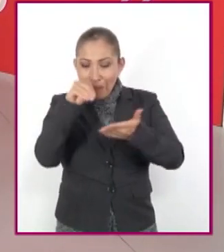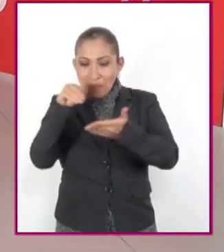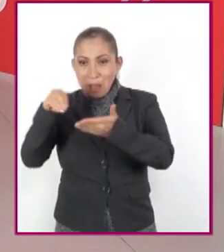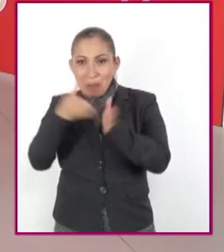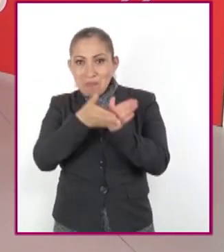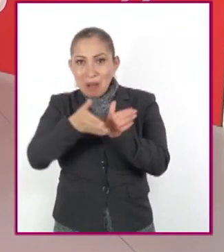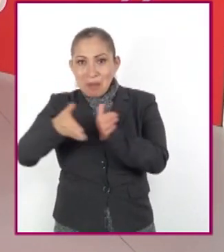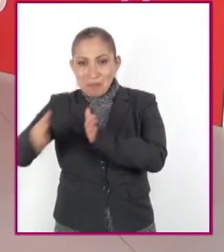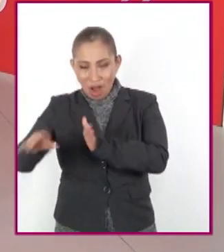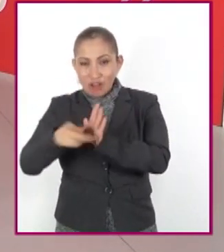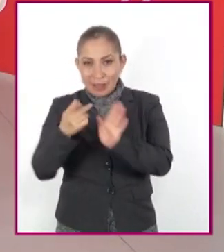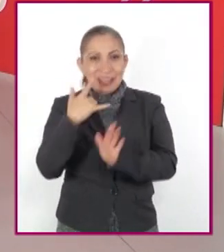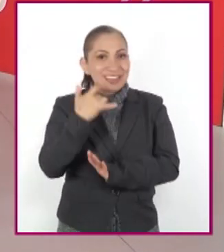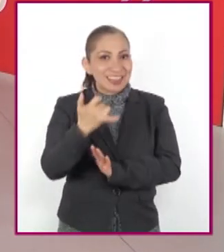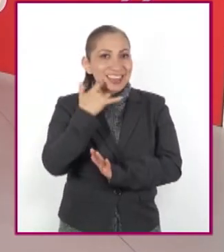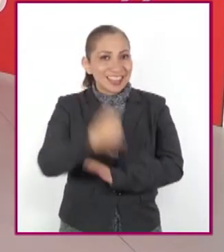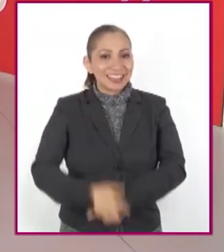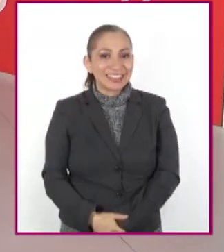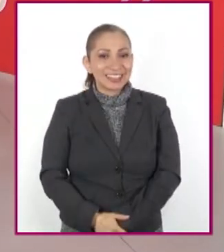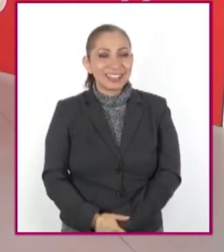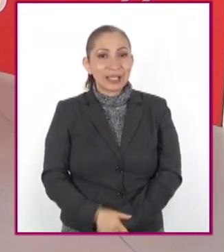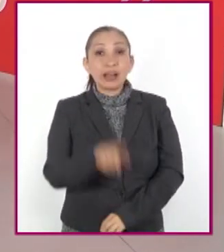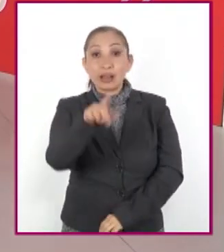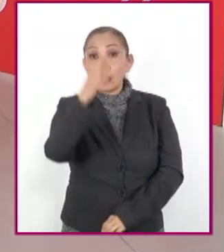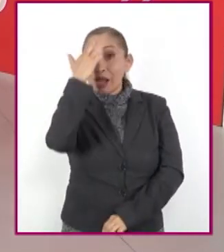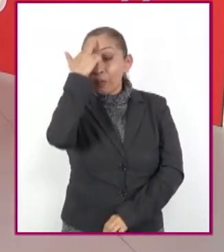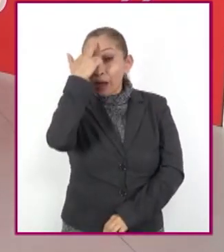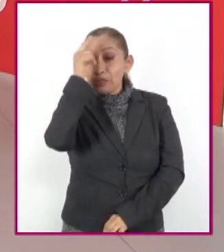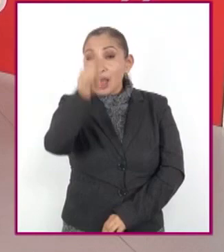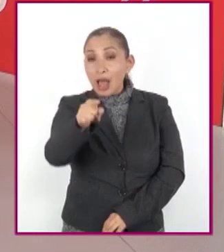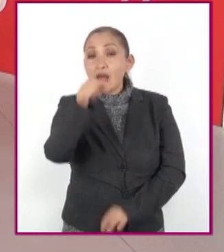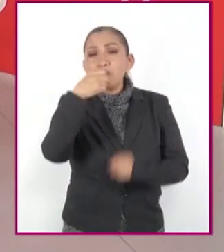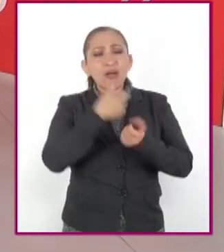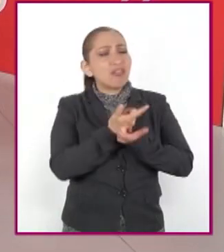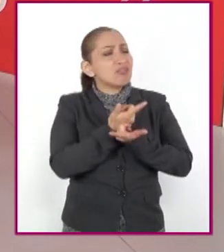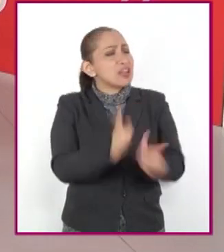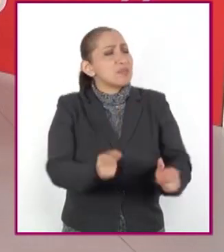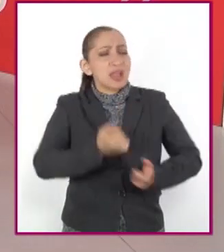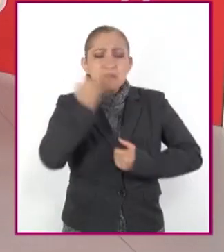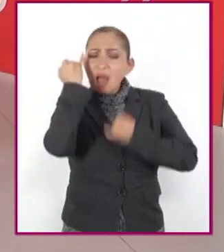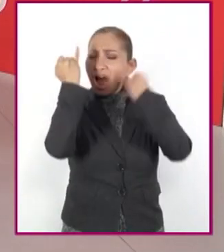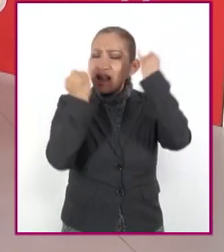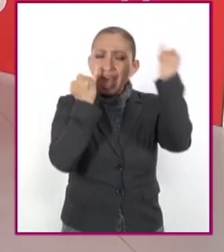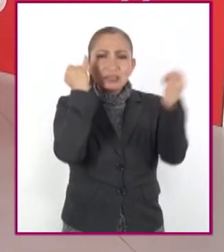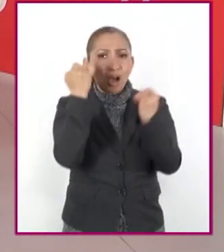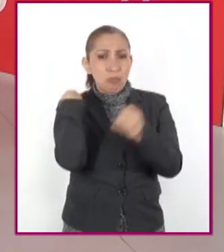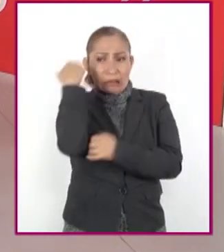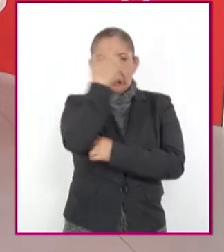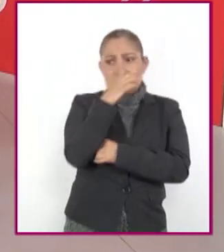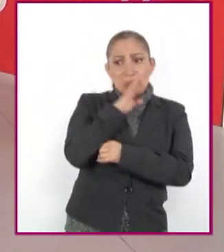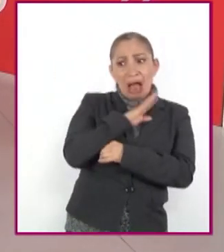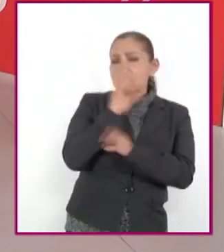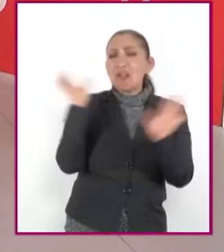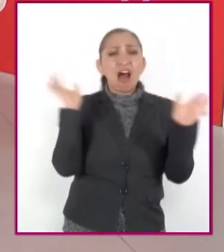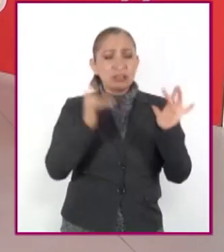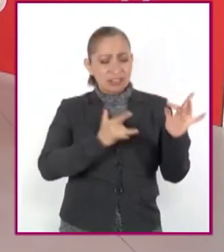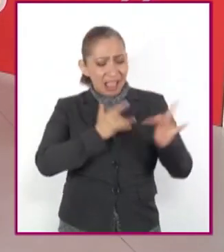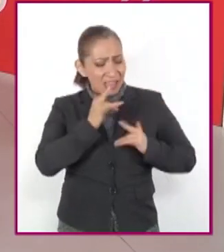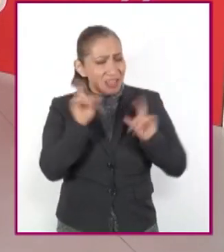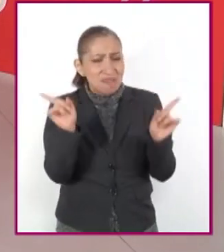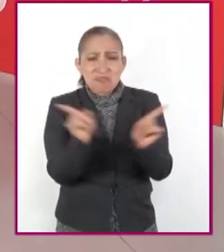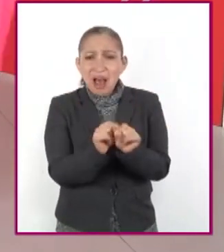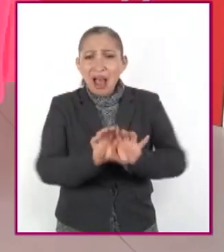propuesta. ¡Volvamos a intentarlo! Recuerden dejar fluir su imaginación. No se juzguen, solo siéntanlo.